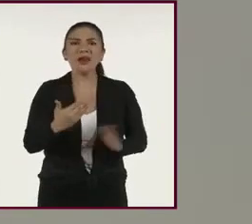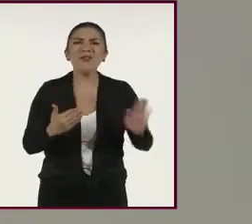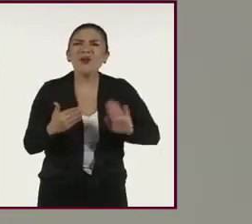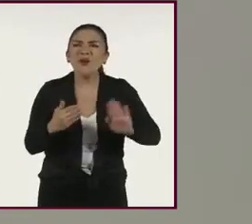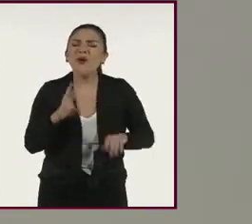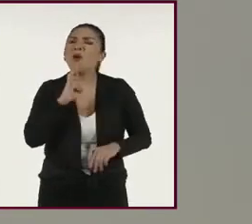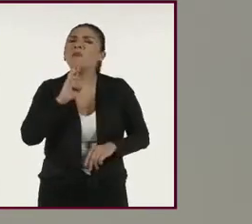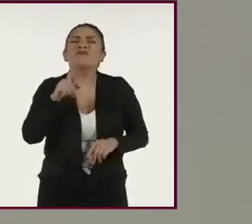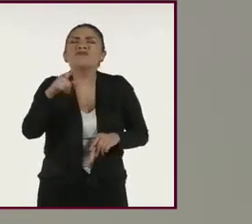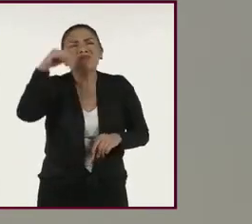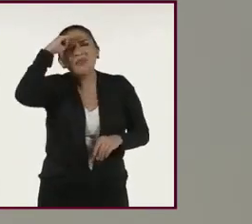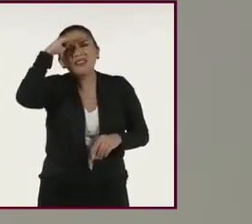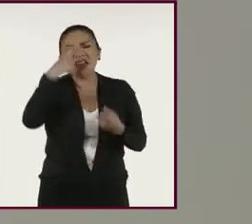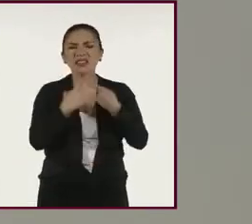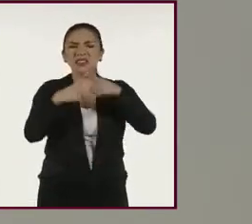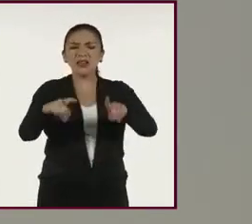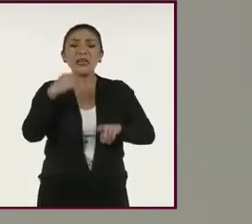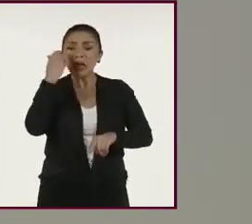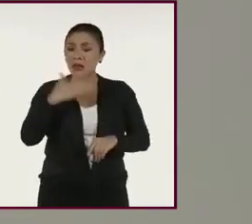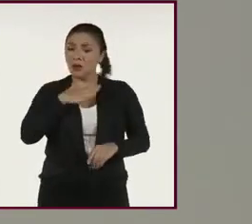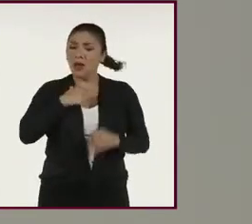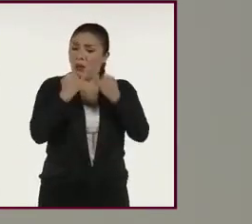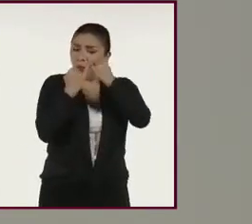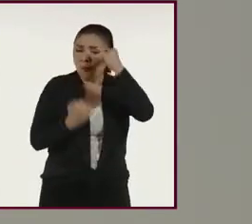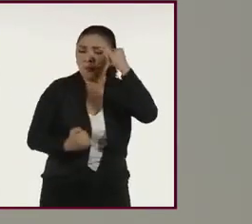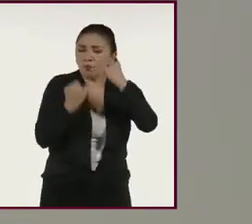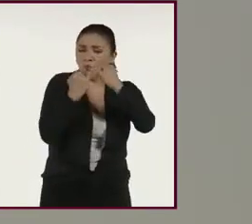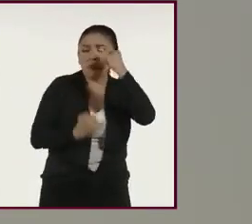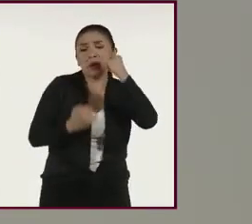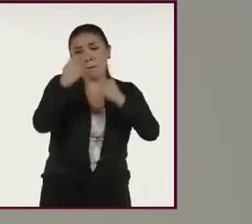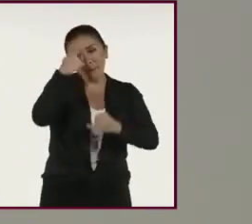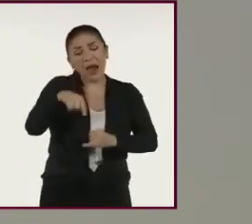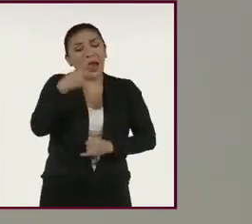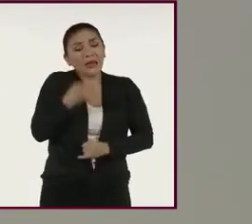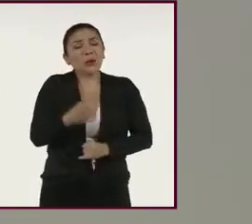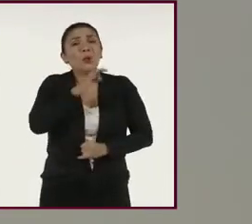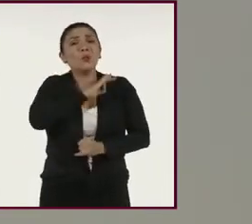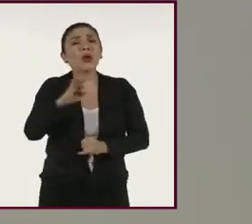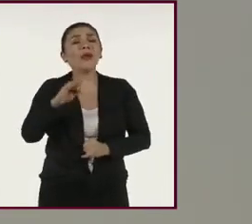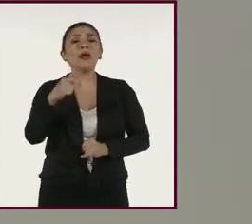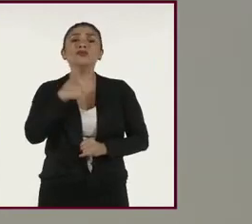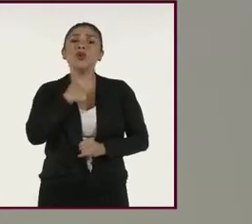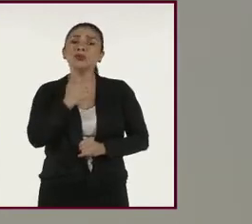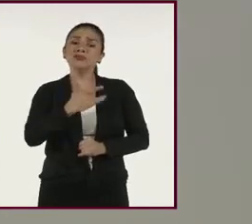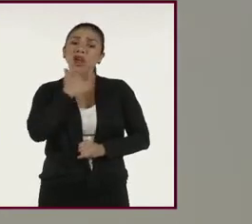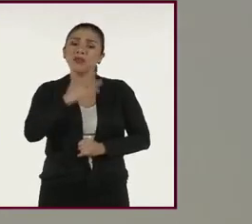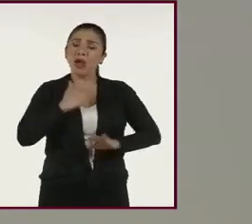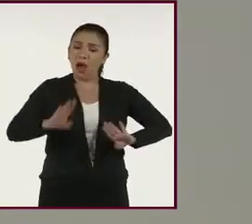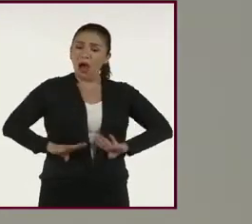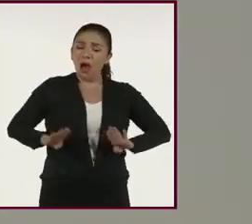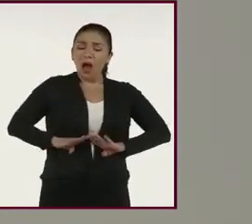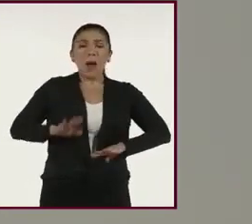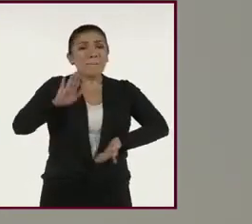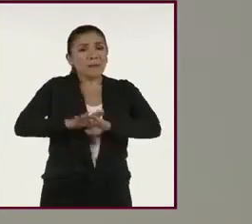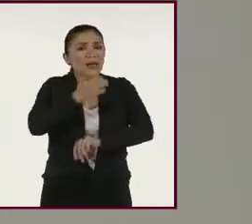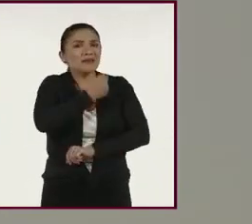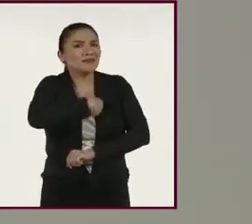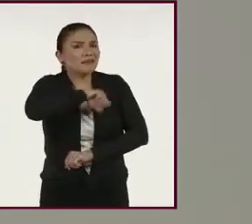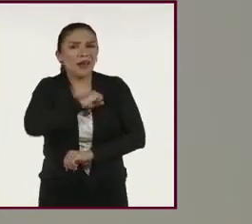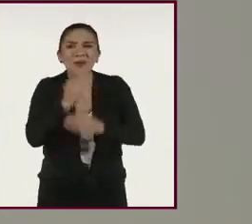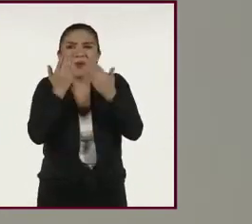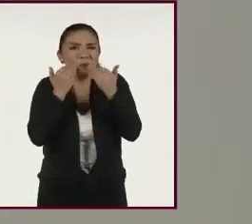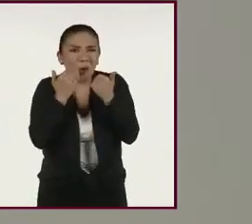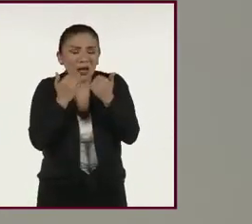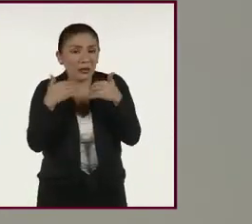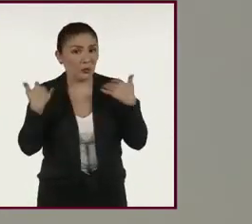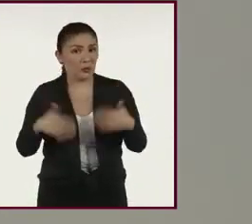van en torno a mantener una figura delgada y que esto conlleve a que se tengan conductas que no son sanas. Es una